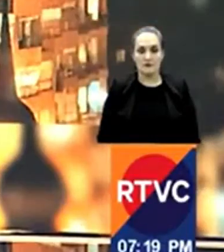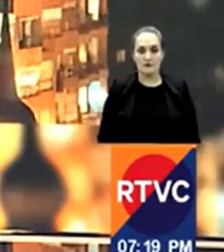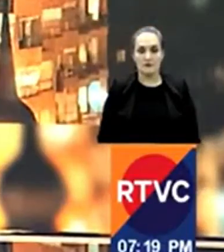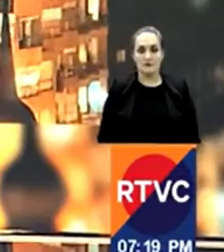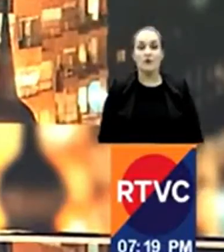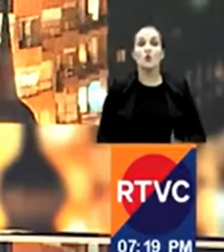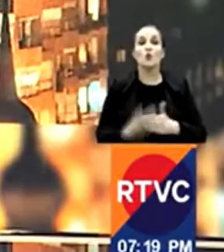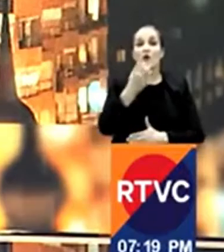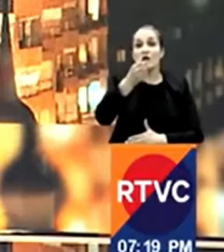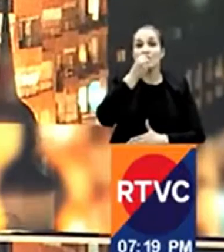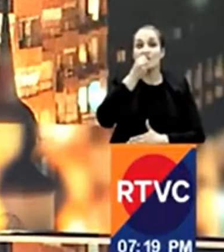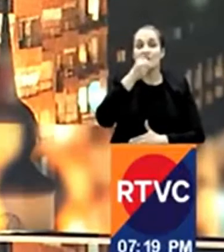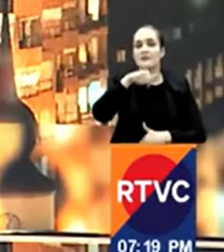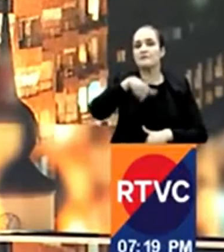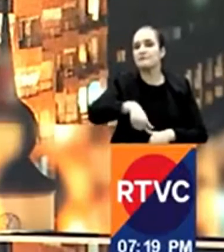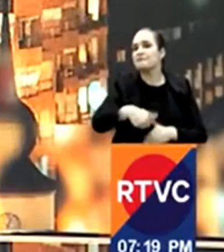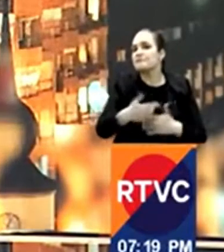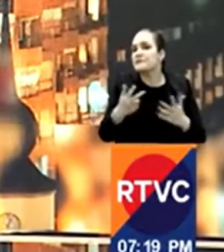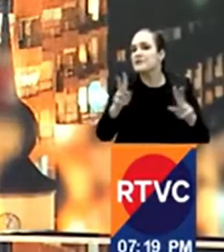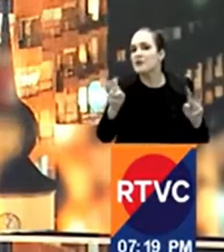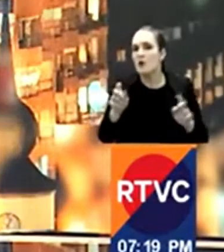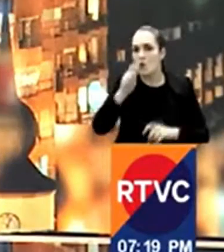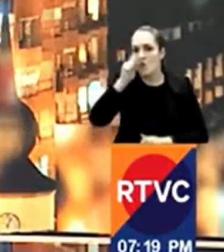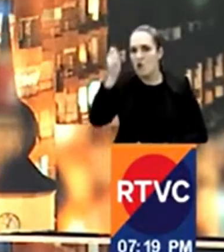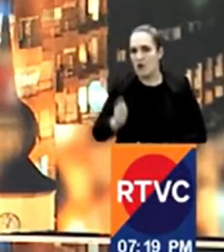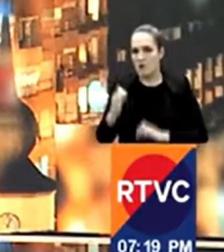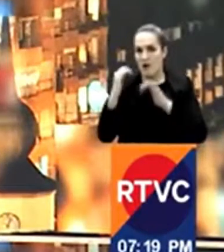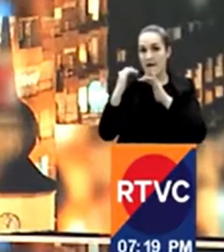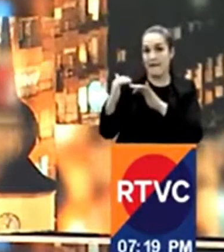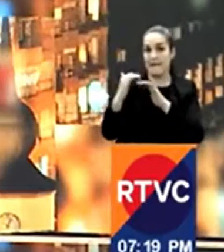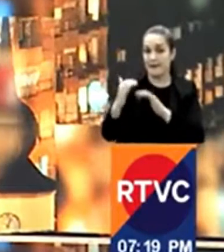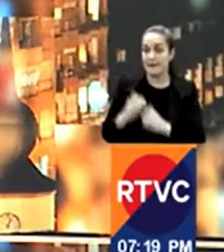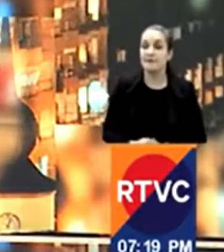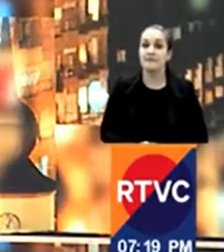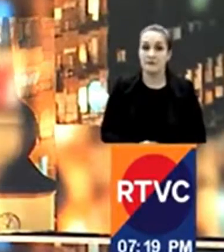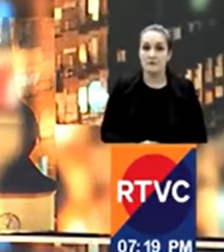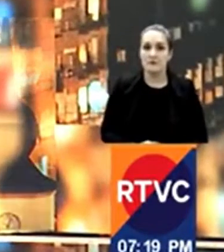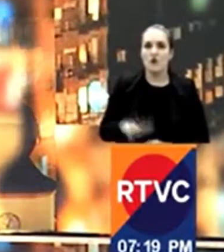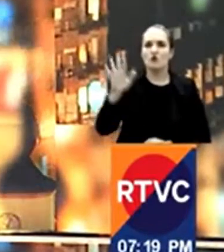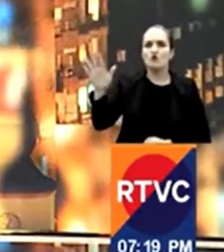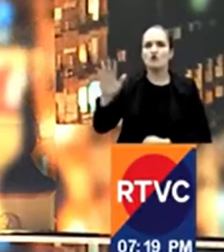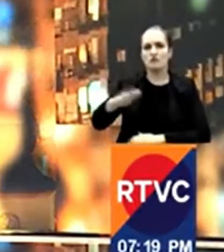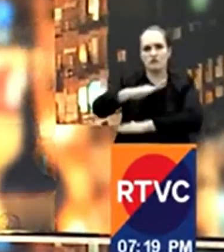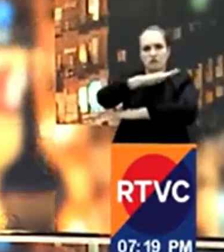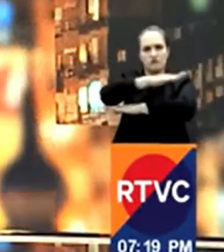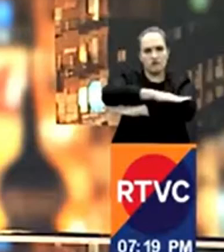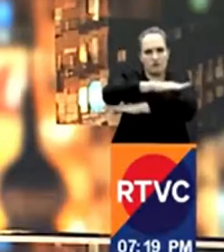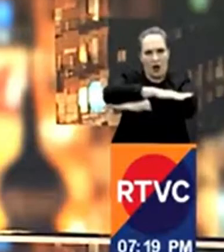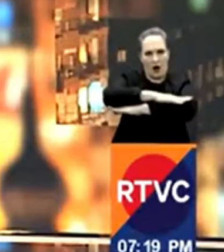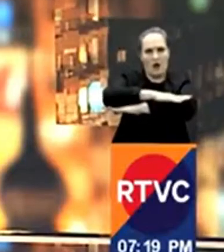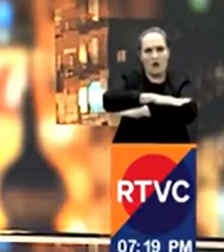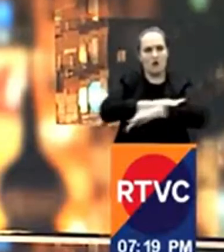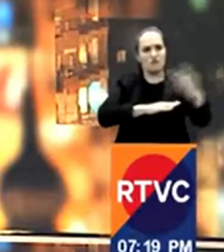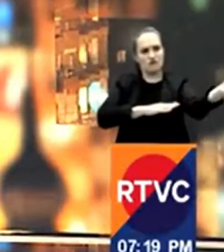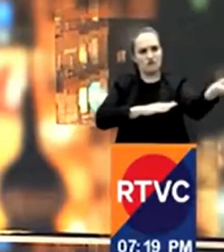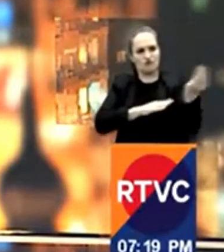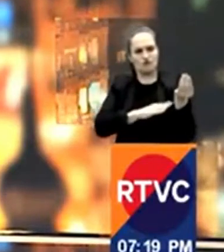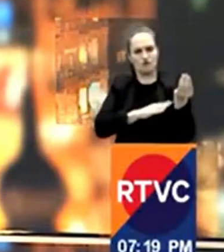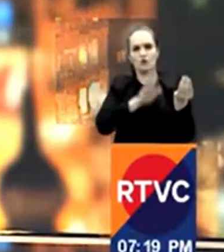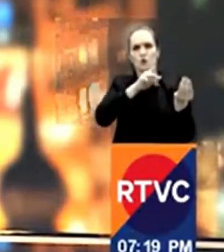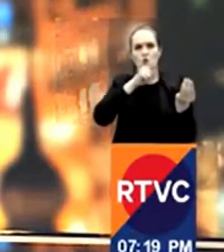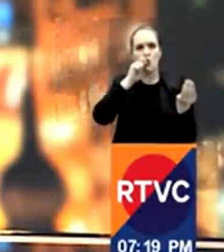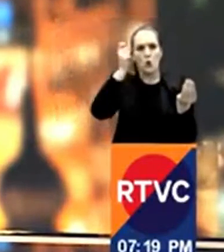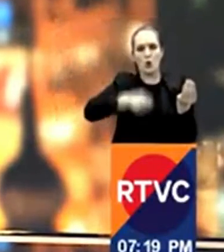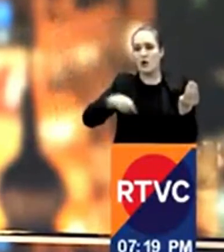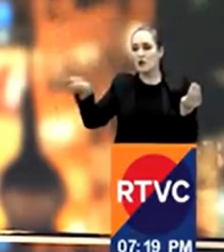Novedades de la guerra en Ucrania, porque durante el encuentro diplomático entre los ministros de Exteriores, Rusia justificó el ataque al hospital